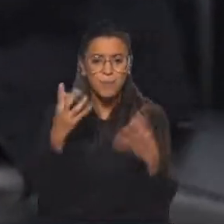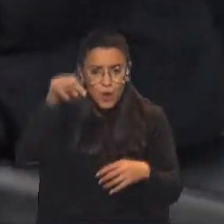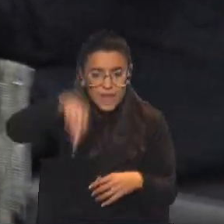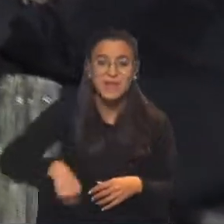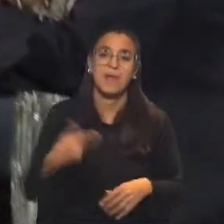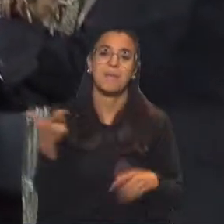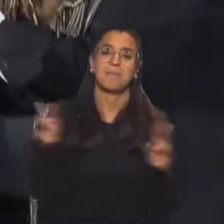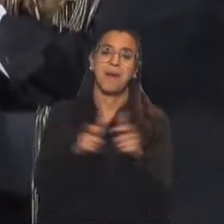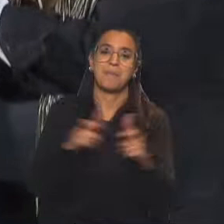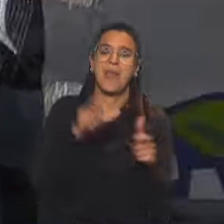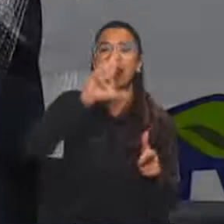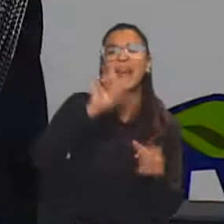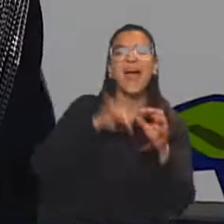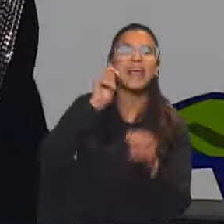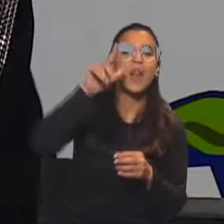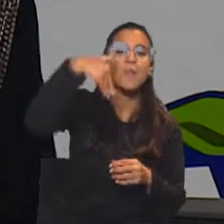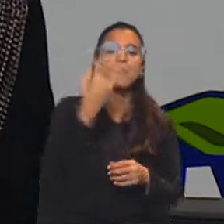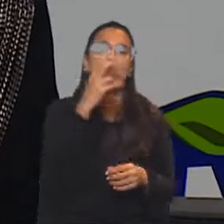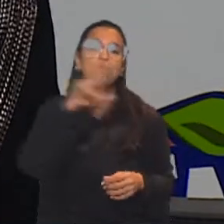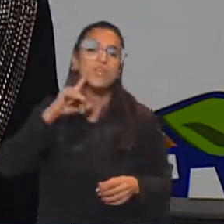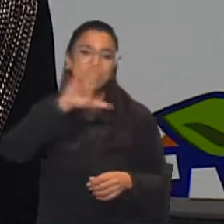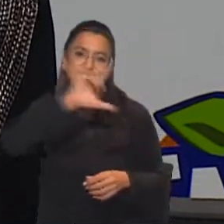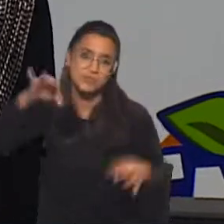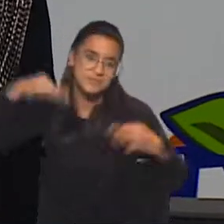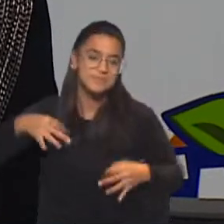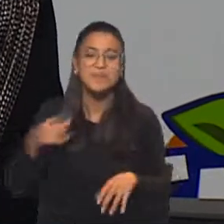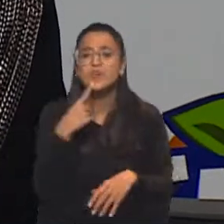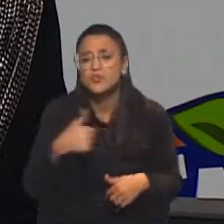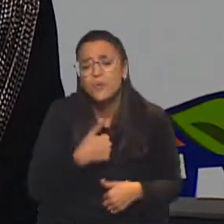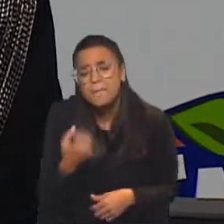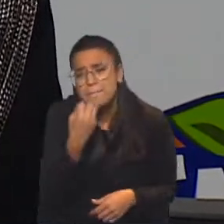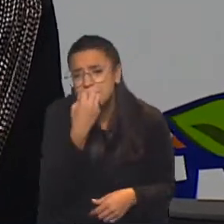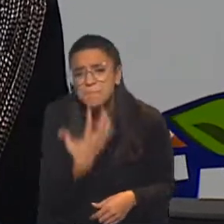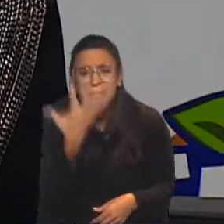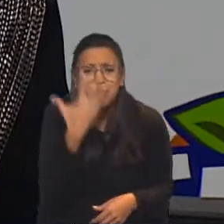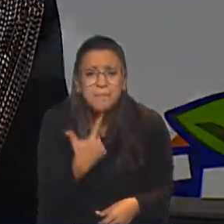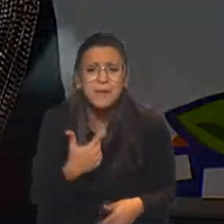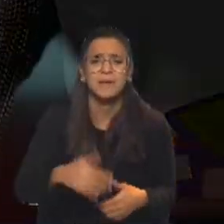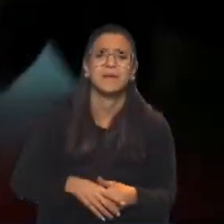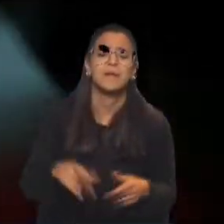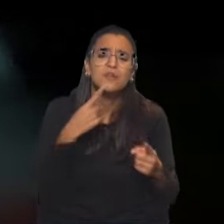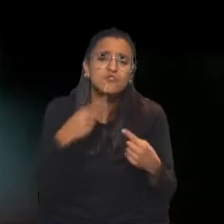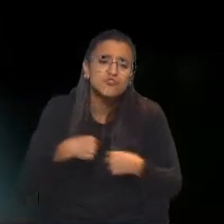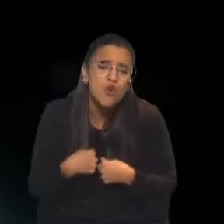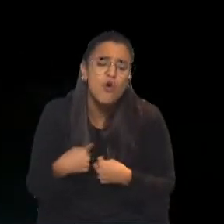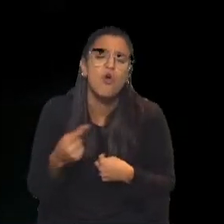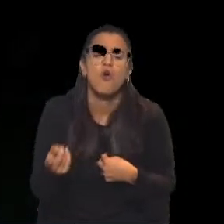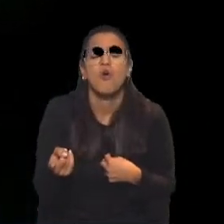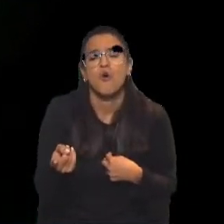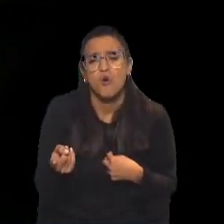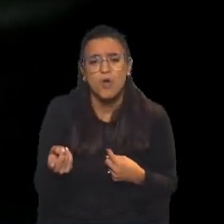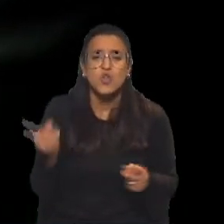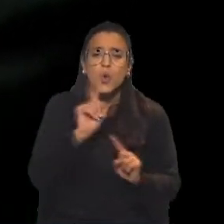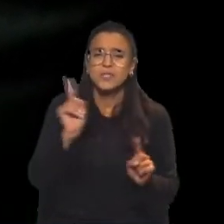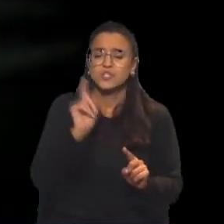Raquel Murillo ha sido un éxito. Yo con el trato estoy, encantada y no solamente creo que es por el